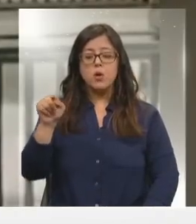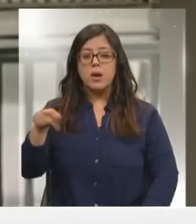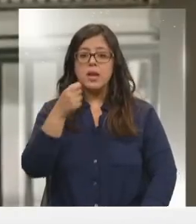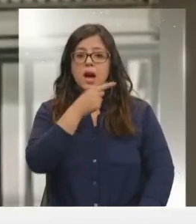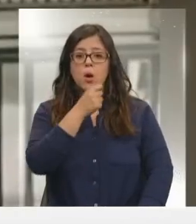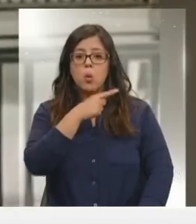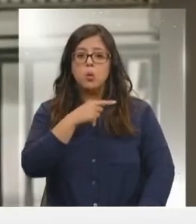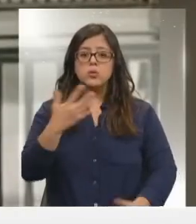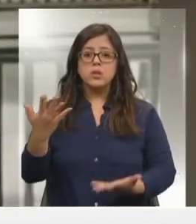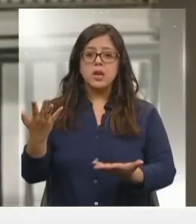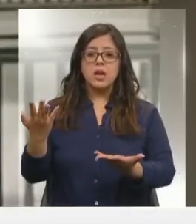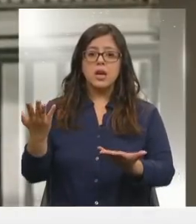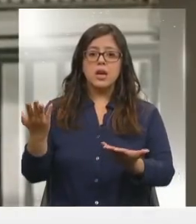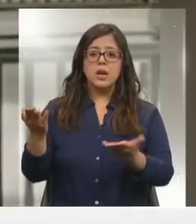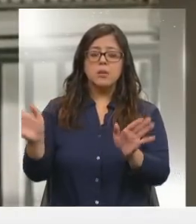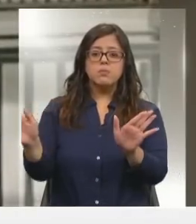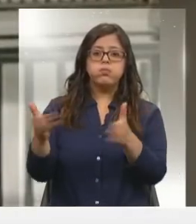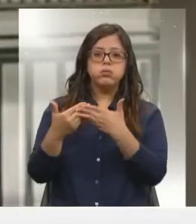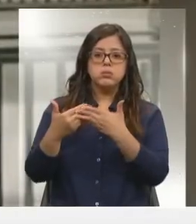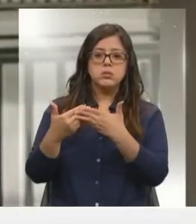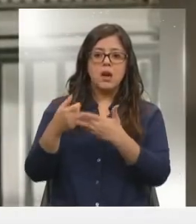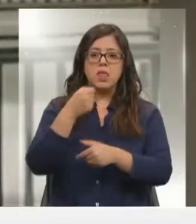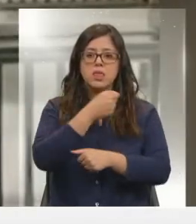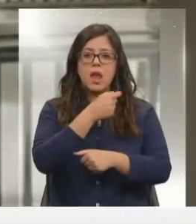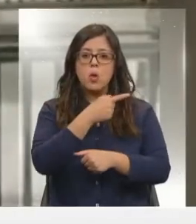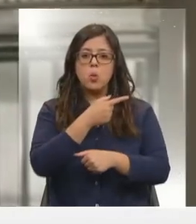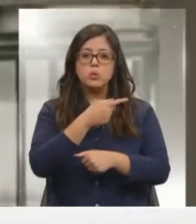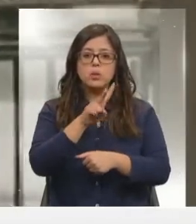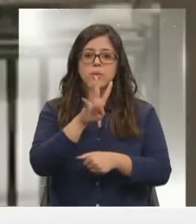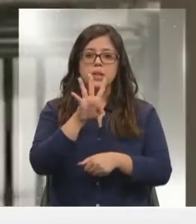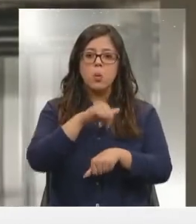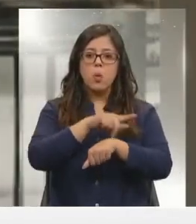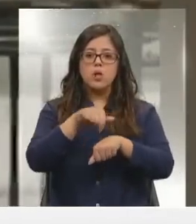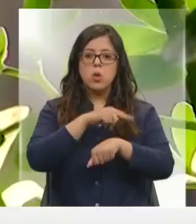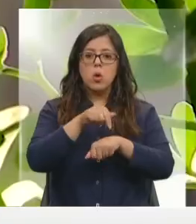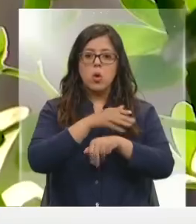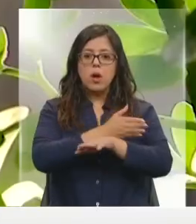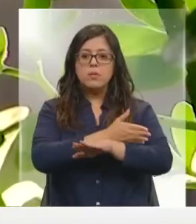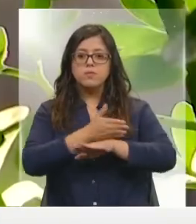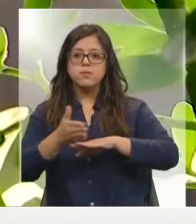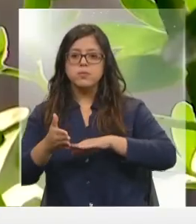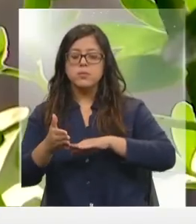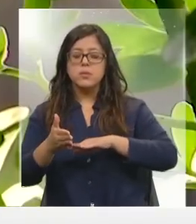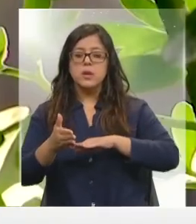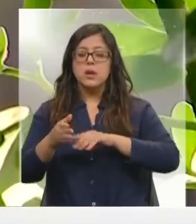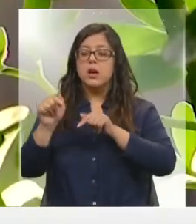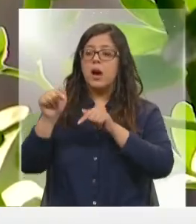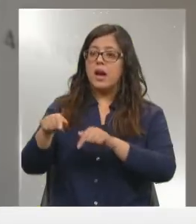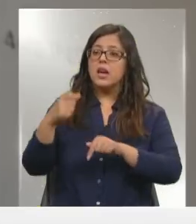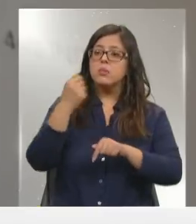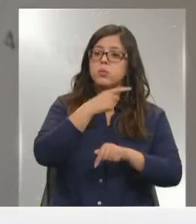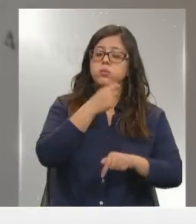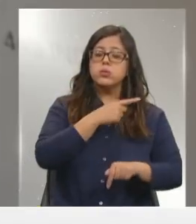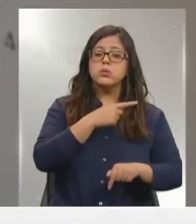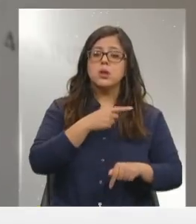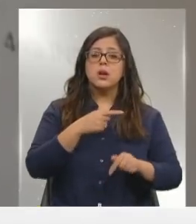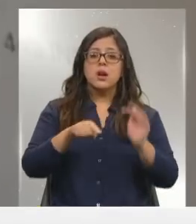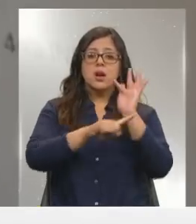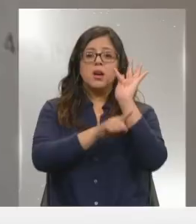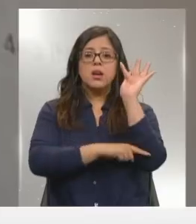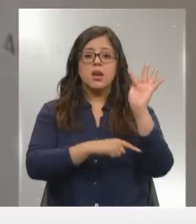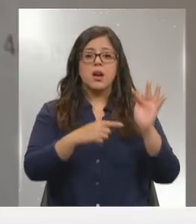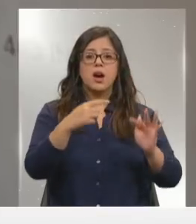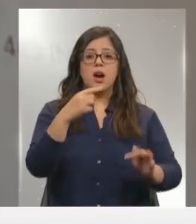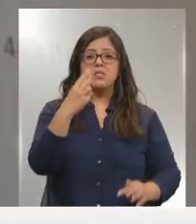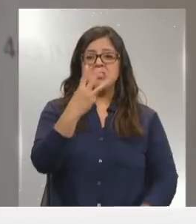que recibió un portazo a su denuncia en apenas 24 horas. Fiscalía, yo hice la denuncia el 3 de abril, 4 de abril,